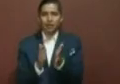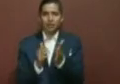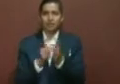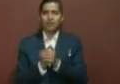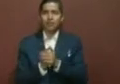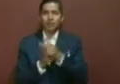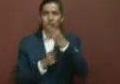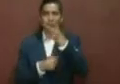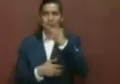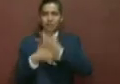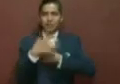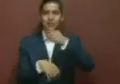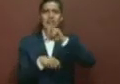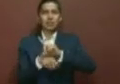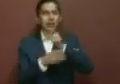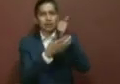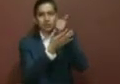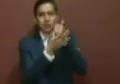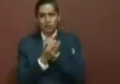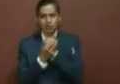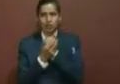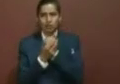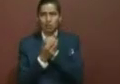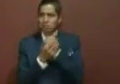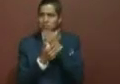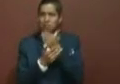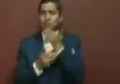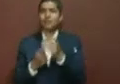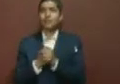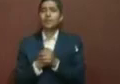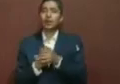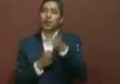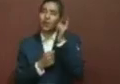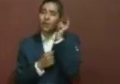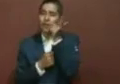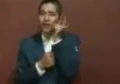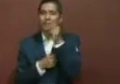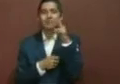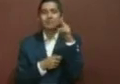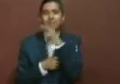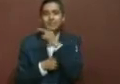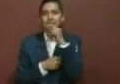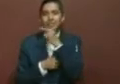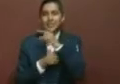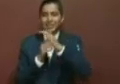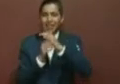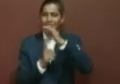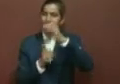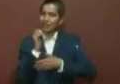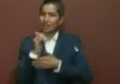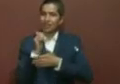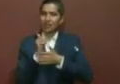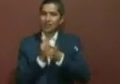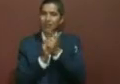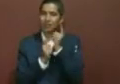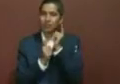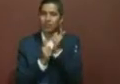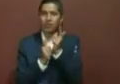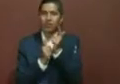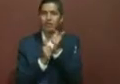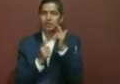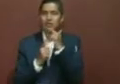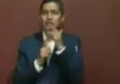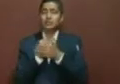Van 2 quincenas que nos han venido ayudando. Y la expectativa es que pronto se termine de,